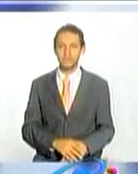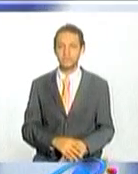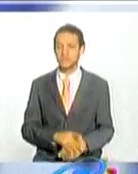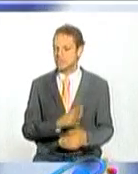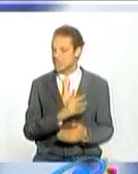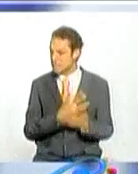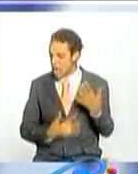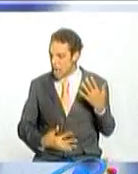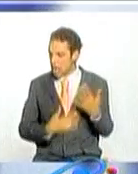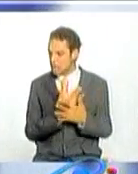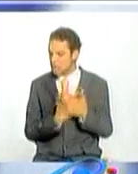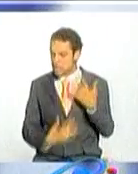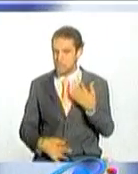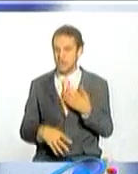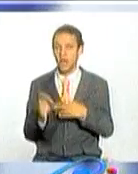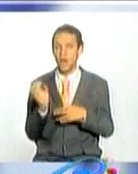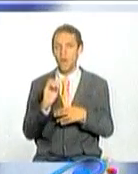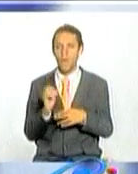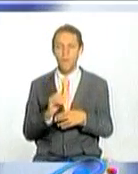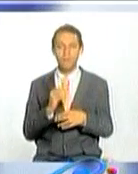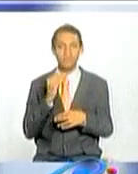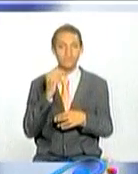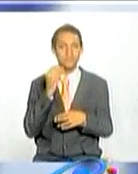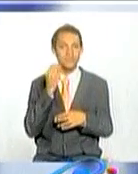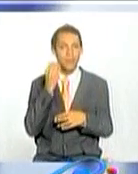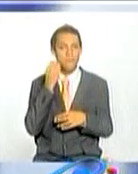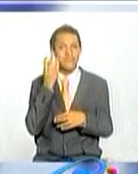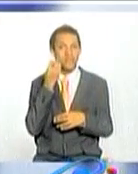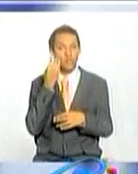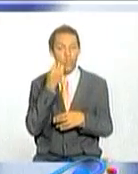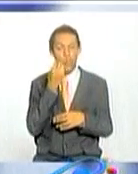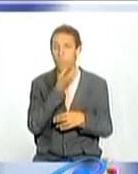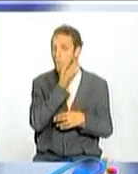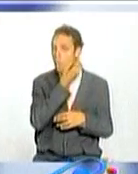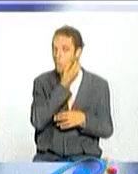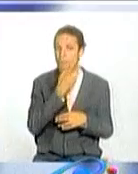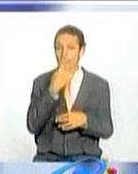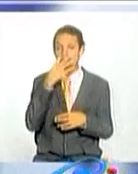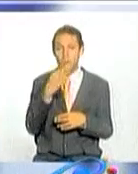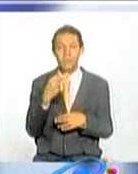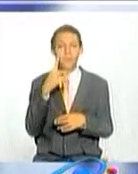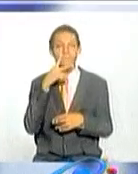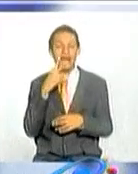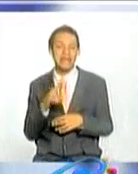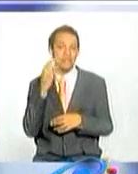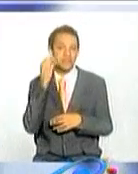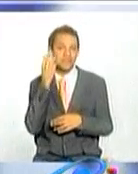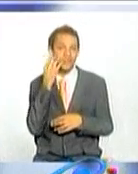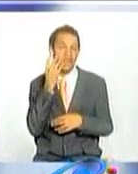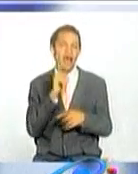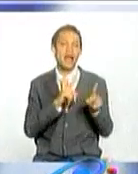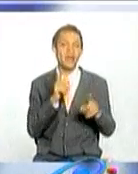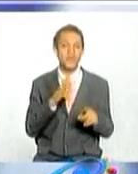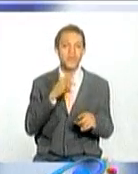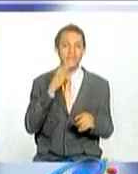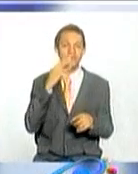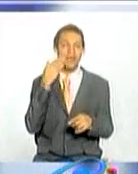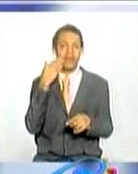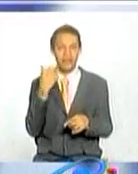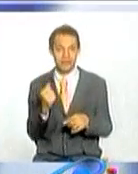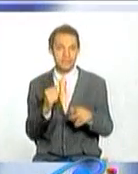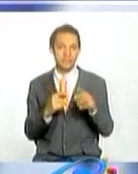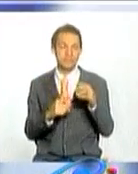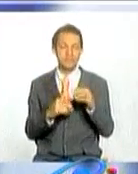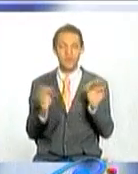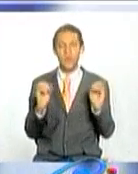la cara, pueden tener problemas de acné, caída del cabello, y el problema son los ovarios. Con la ecografía podemos